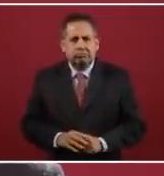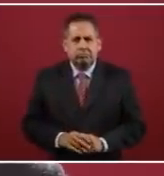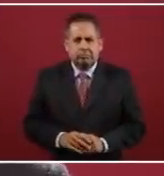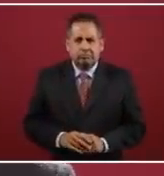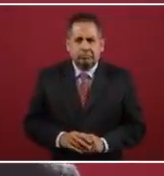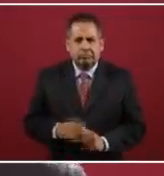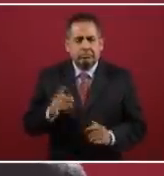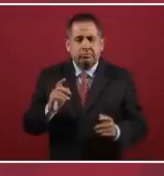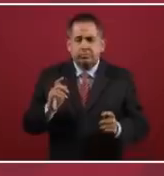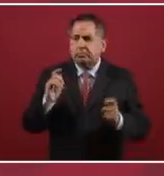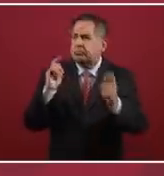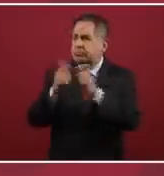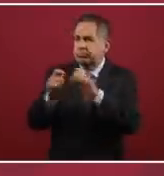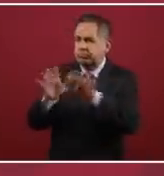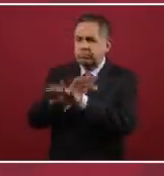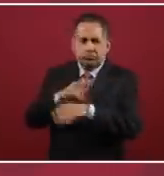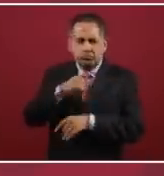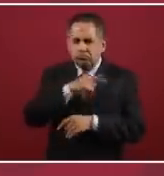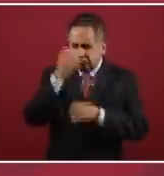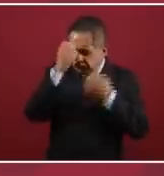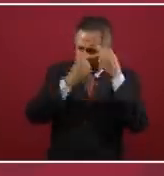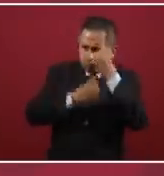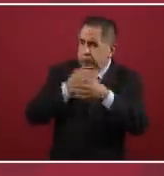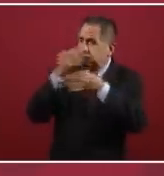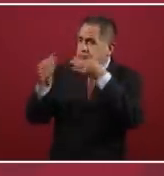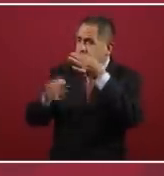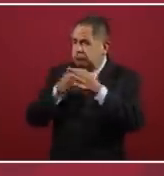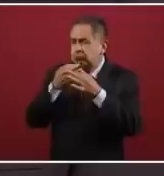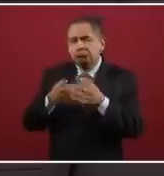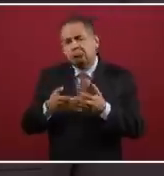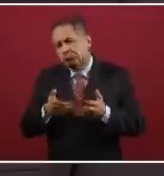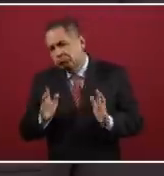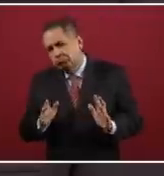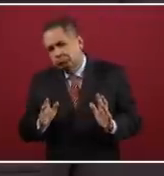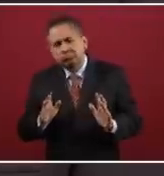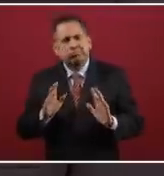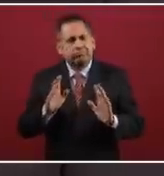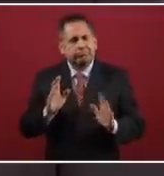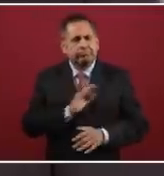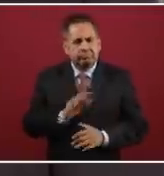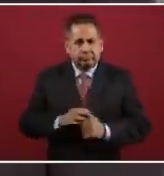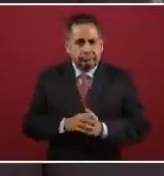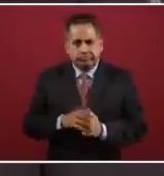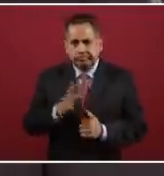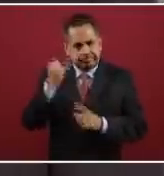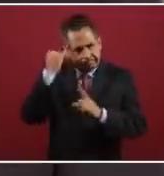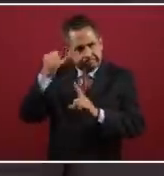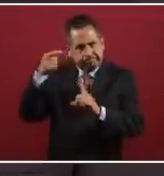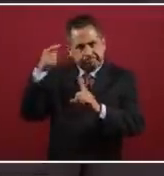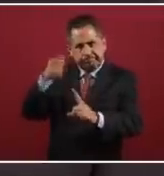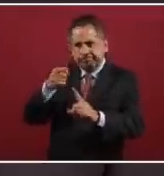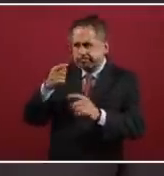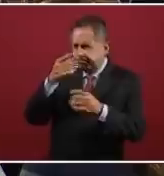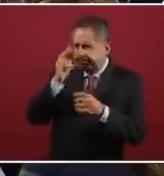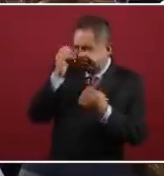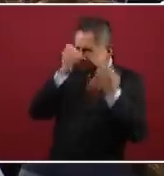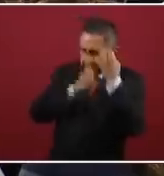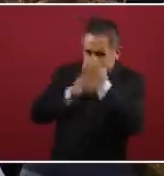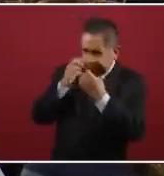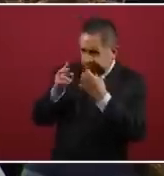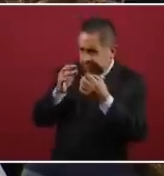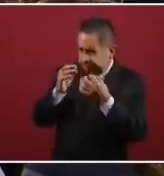no a transformar la realidad, pero a analizar la realidad. Lo ideal es analizar la